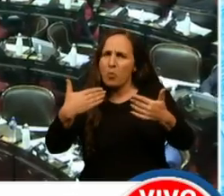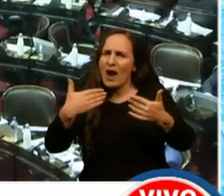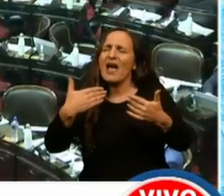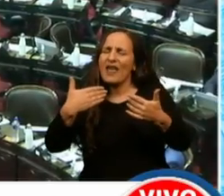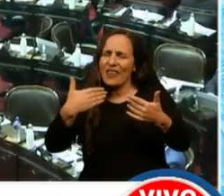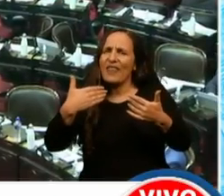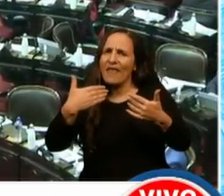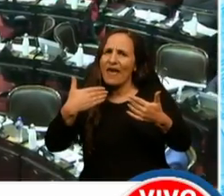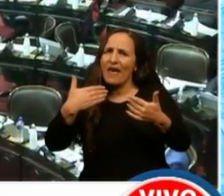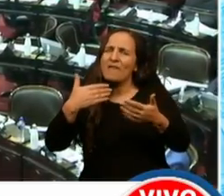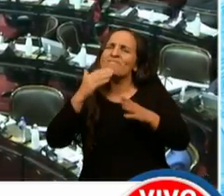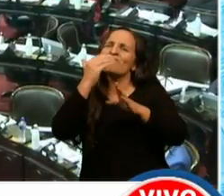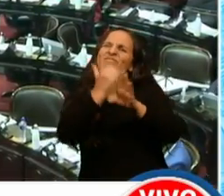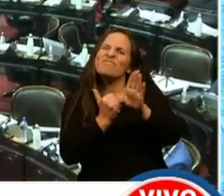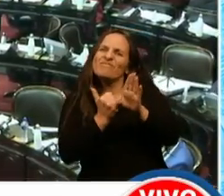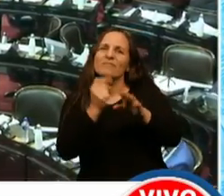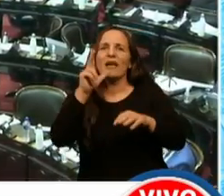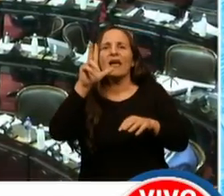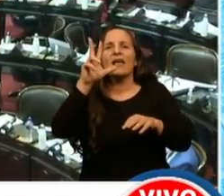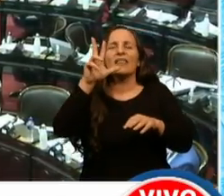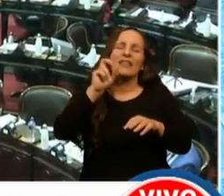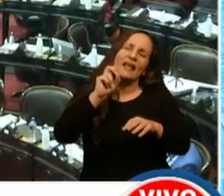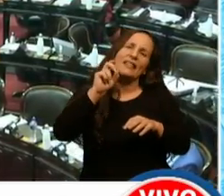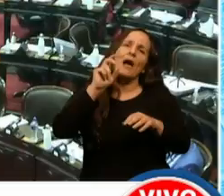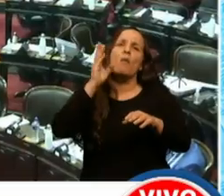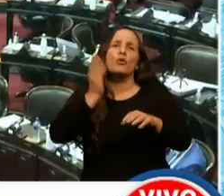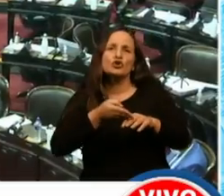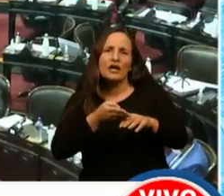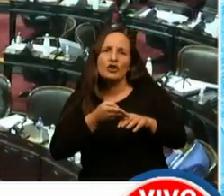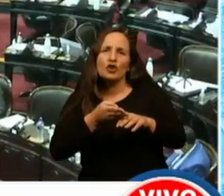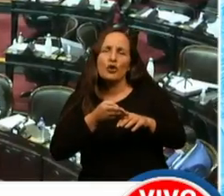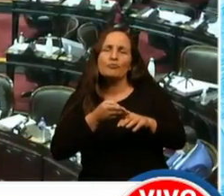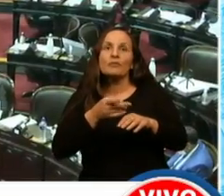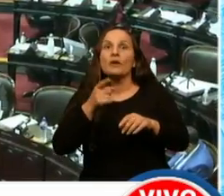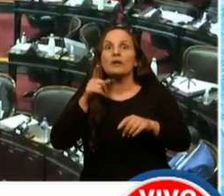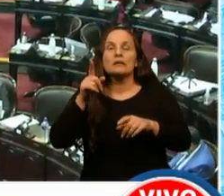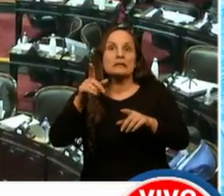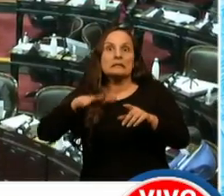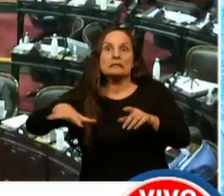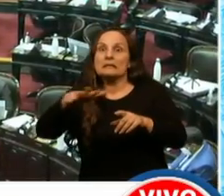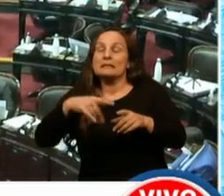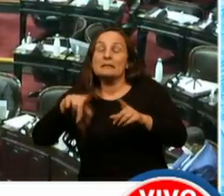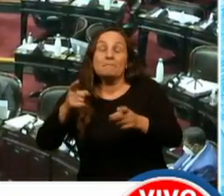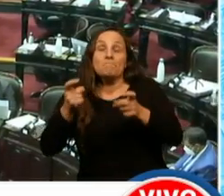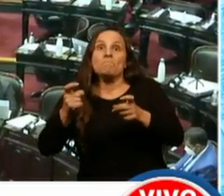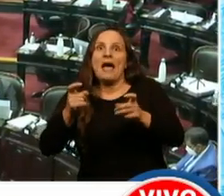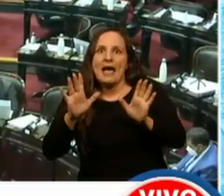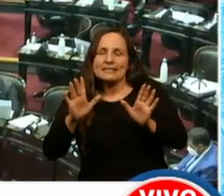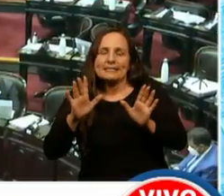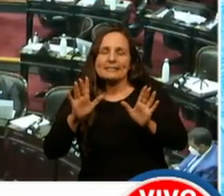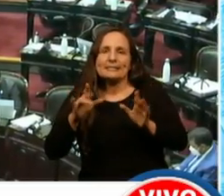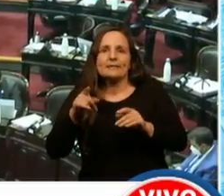a un descuento del 30 por ciento y los sectores que más lo precisan lo van a hacer con un